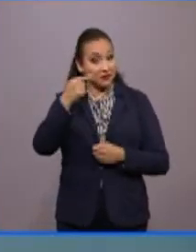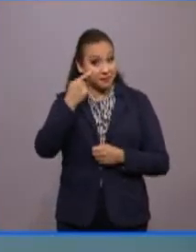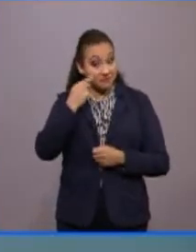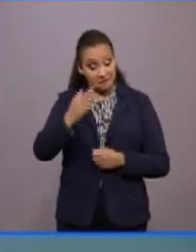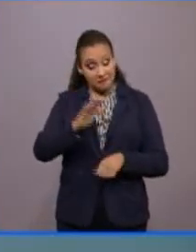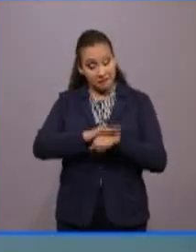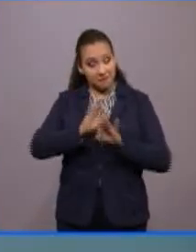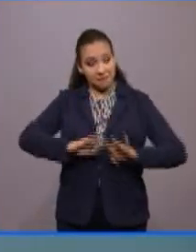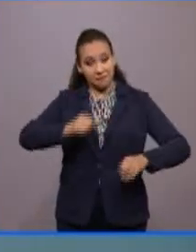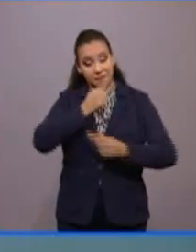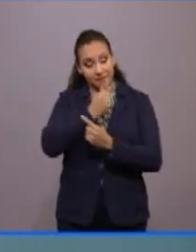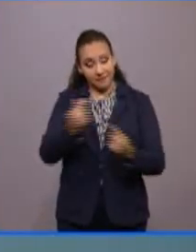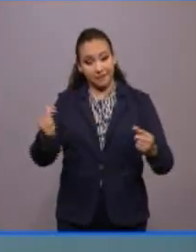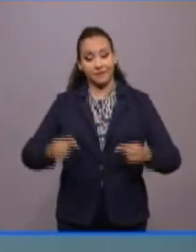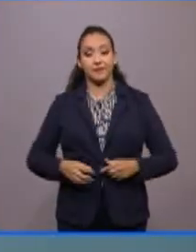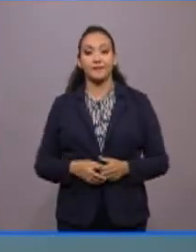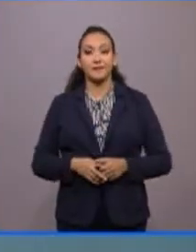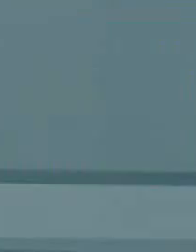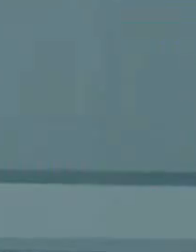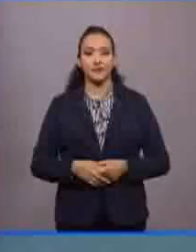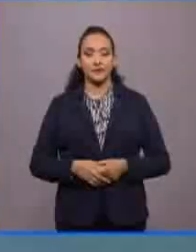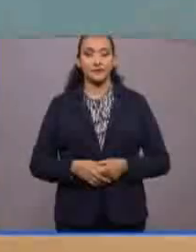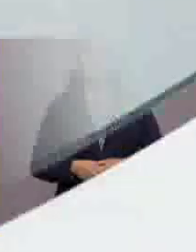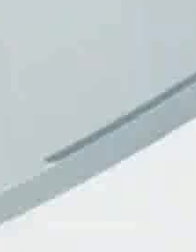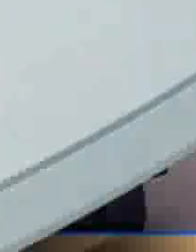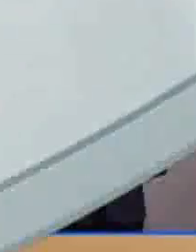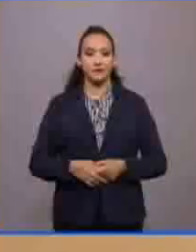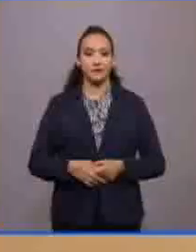Judicial de la Federación, Citlali Pérez.